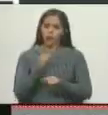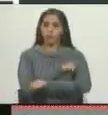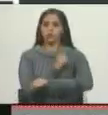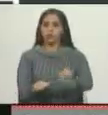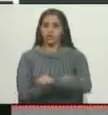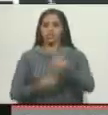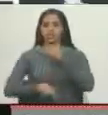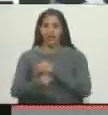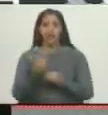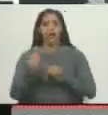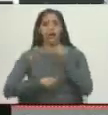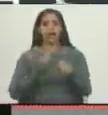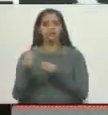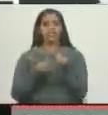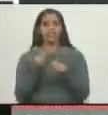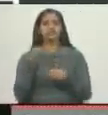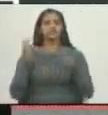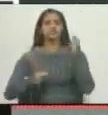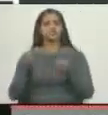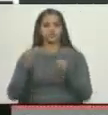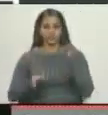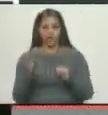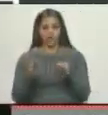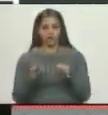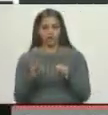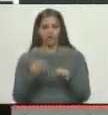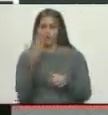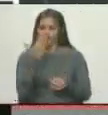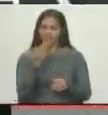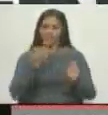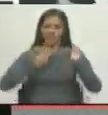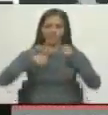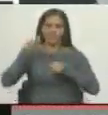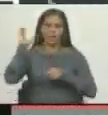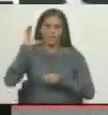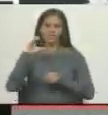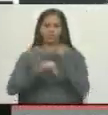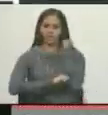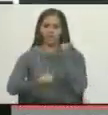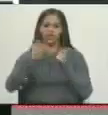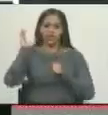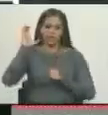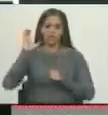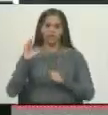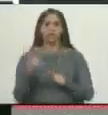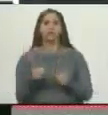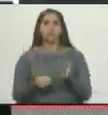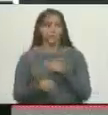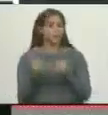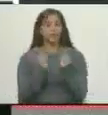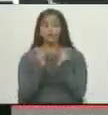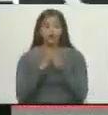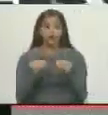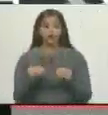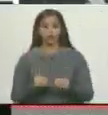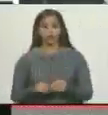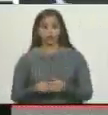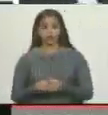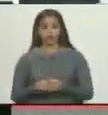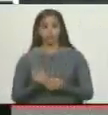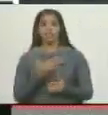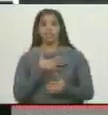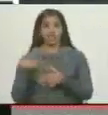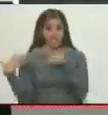hacer justicia. Vamos a hacer justicia frente a los vendepatrias y a los traidores a la patria. Vamos con todo. ¿Quieren